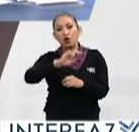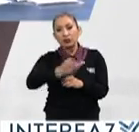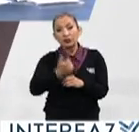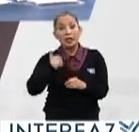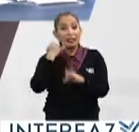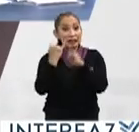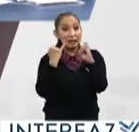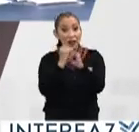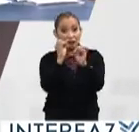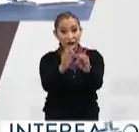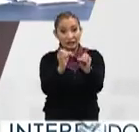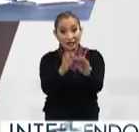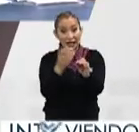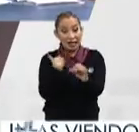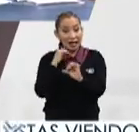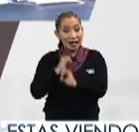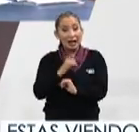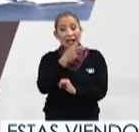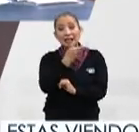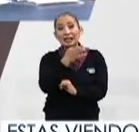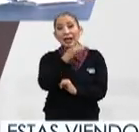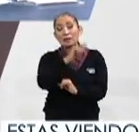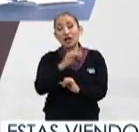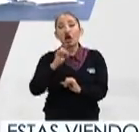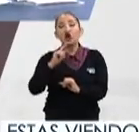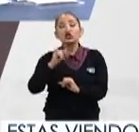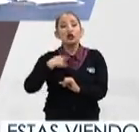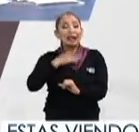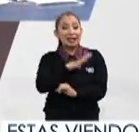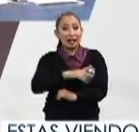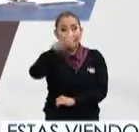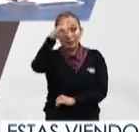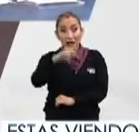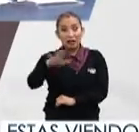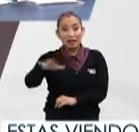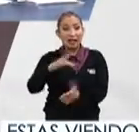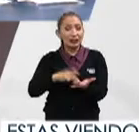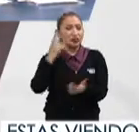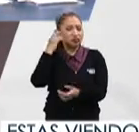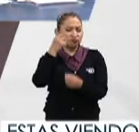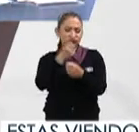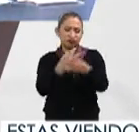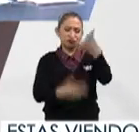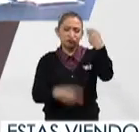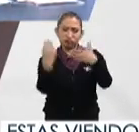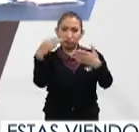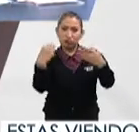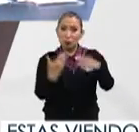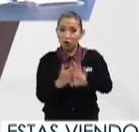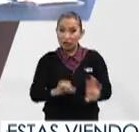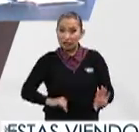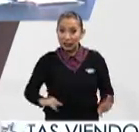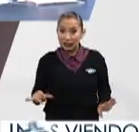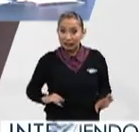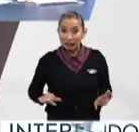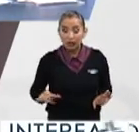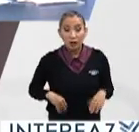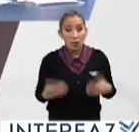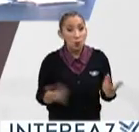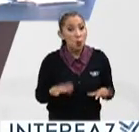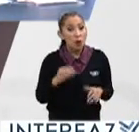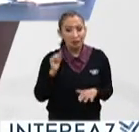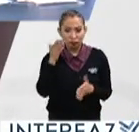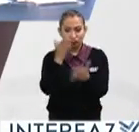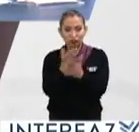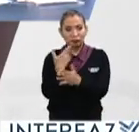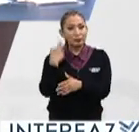Relaciones Internacionales, Gemi José González, cónsul general de México en San Francisco, entre muchos más. Pues muy interesante, Ana Cris, pues acabas